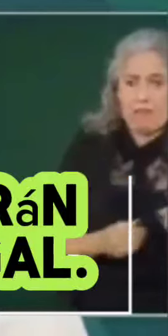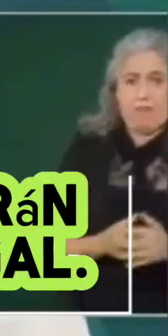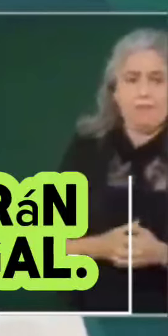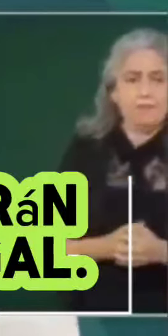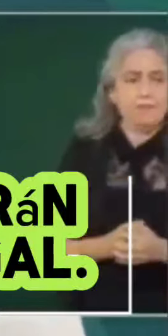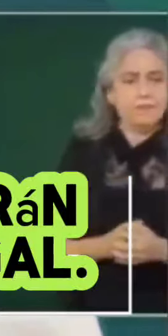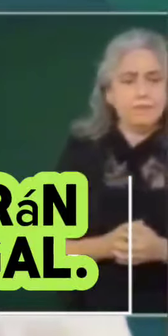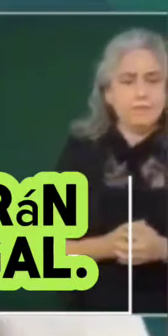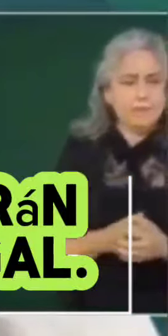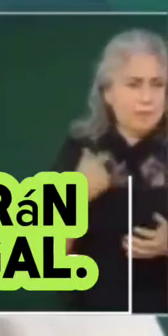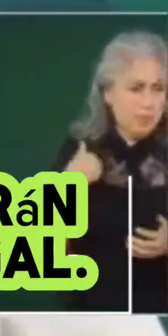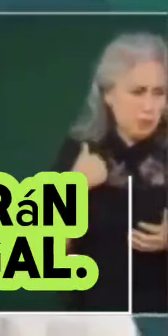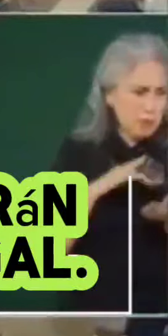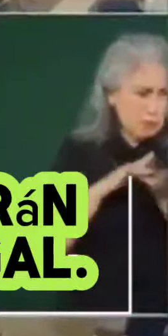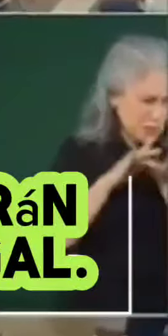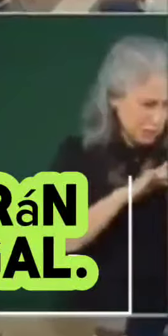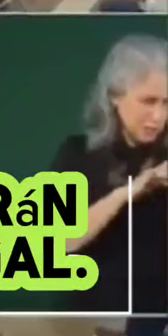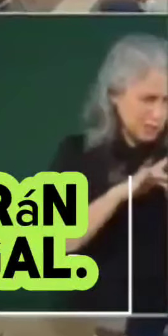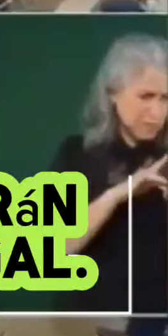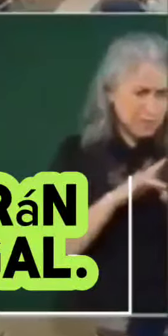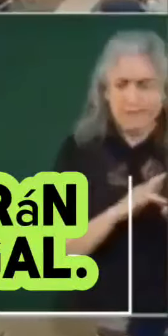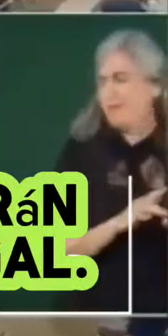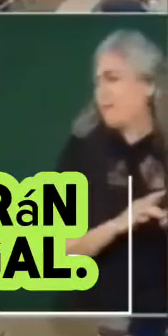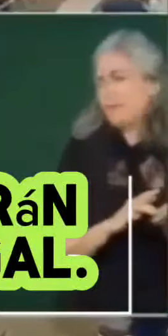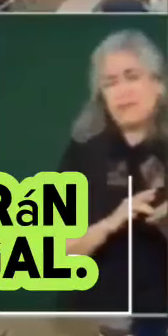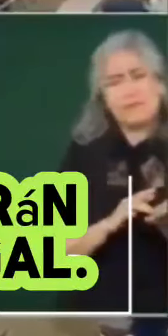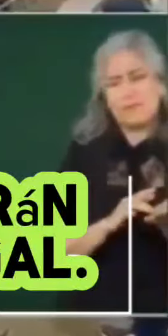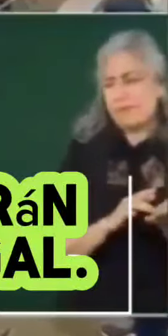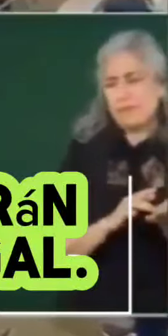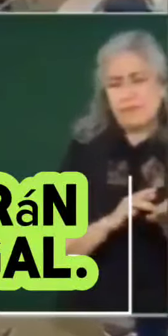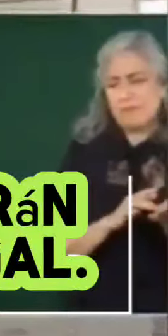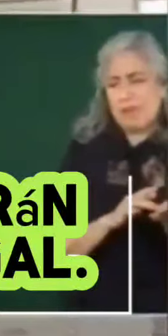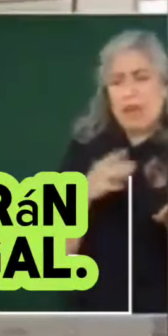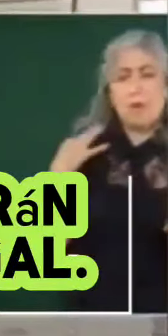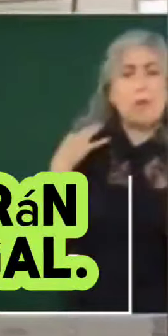Entonces vamos a cooperar y va a ser voluntario